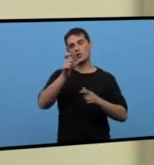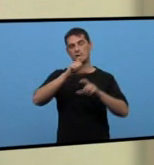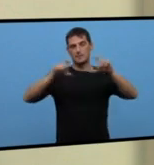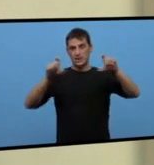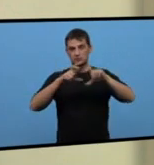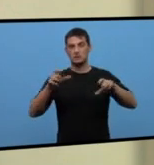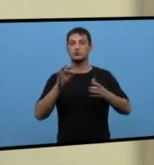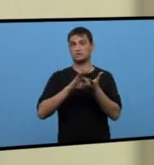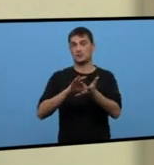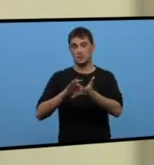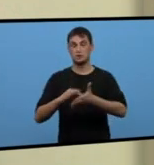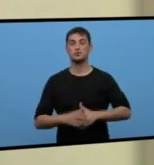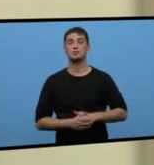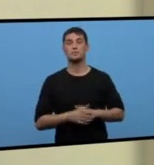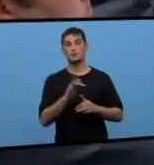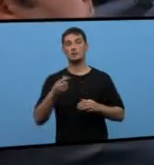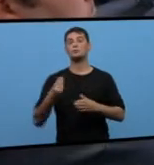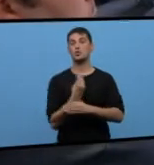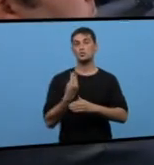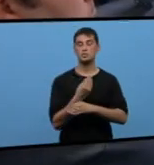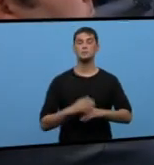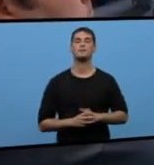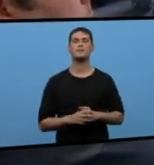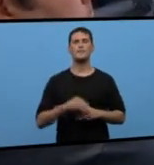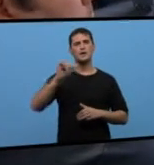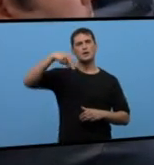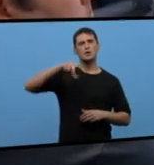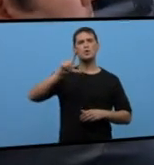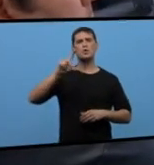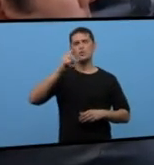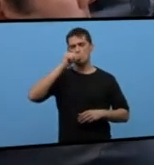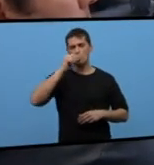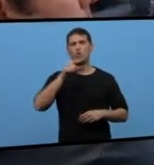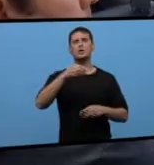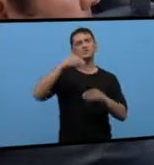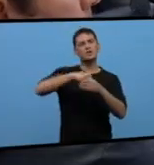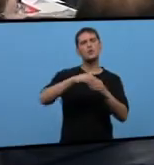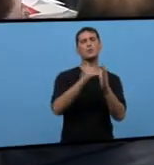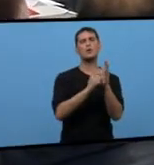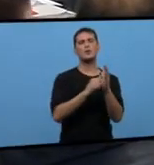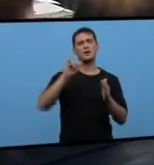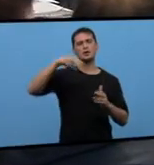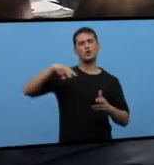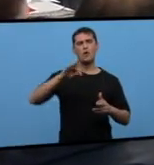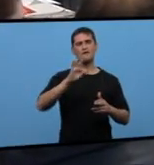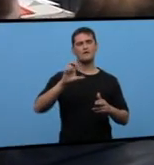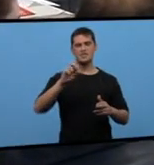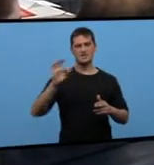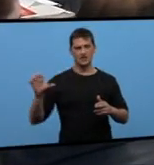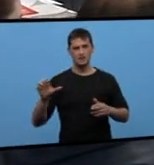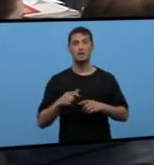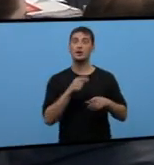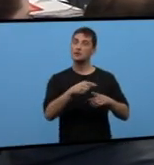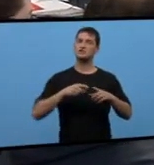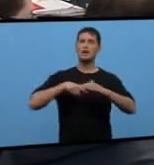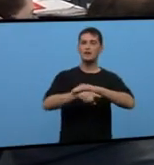y de sus servicios y de sus productos. O Inlugo forma parte do programa Innovate, financiado un 70% pola Unión Europea. A súa